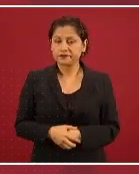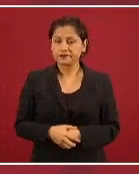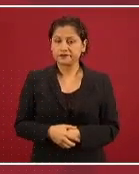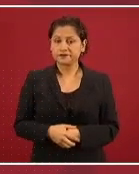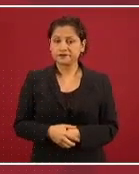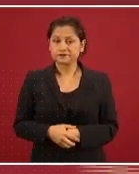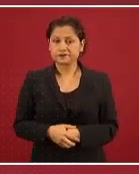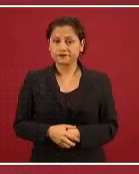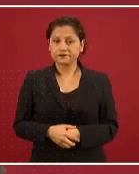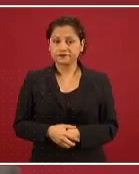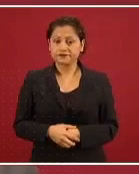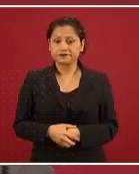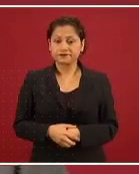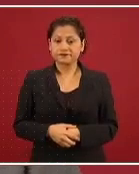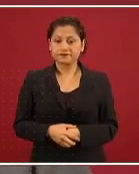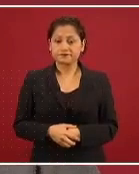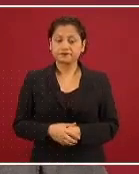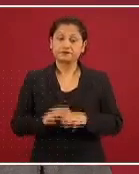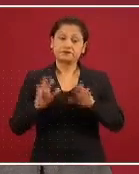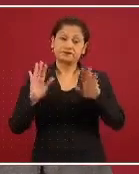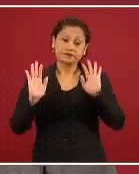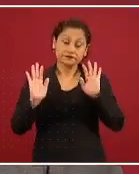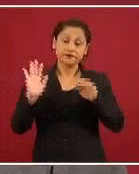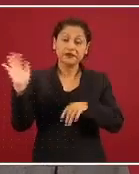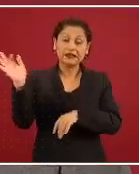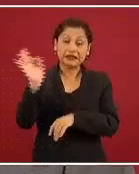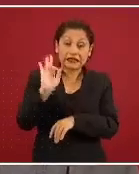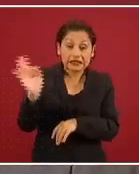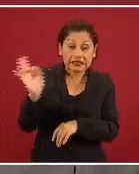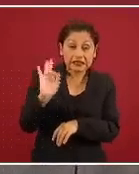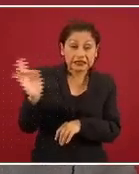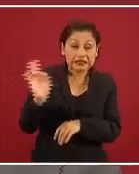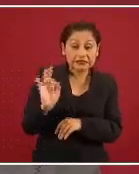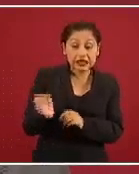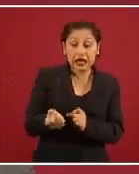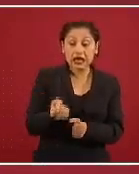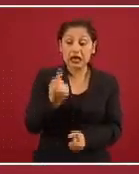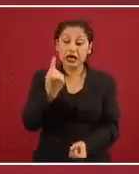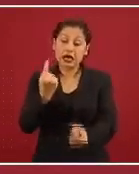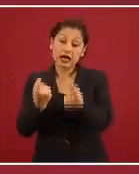Esto a lo mejor no les gusta a nuestros adversarios